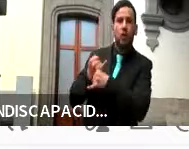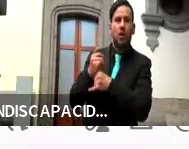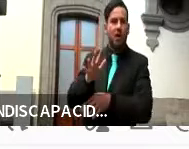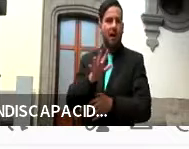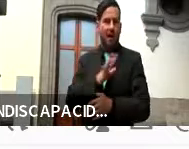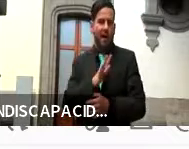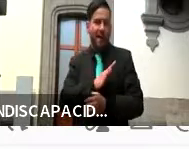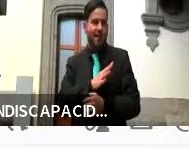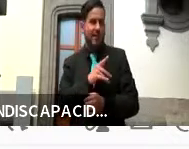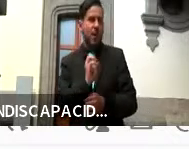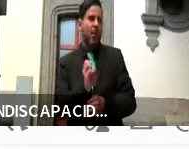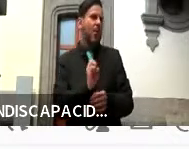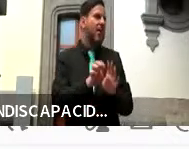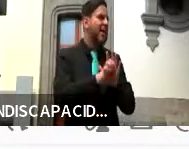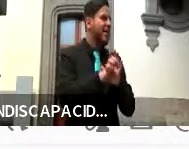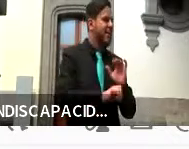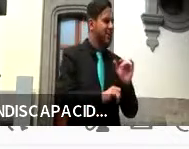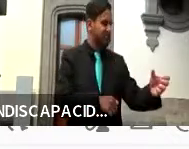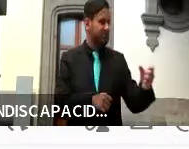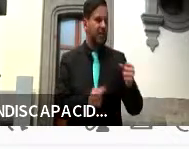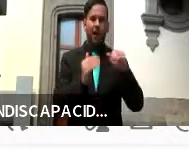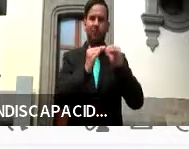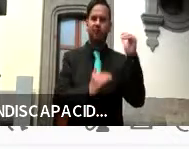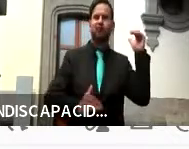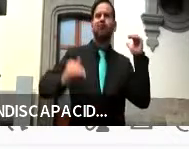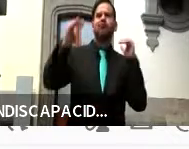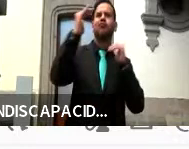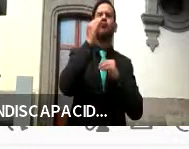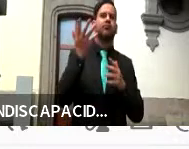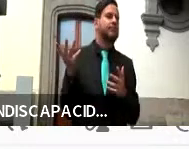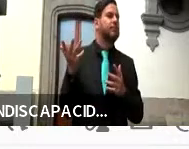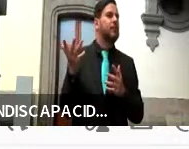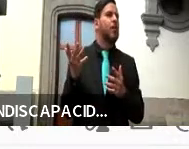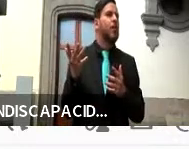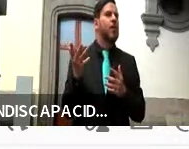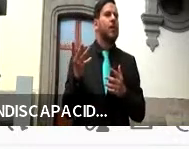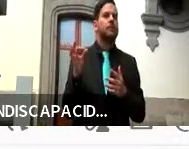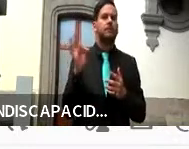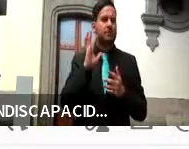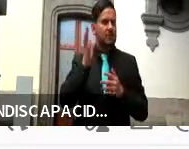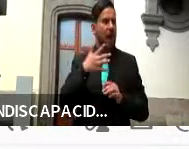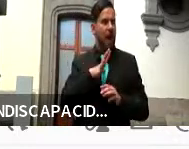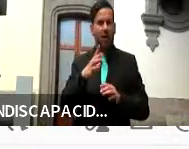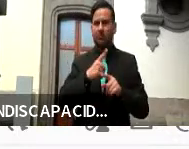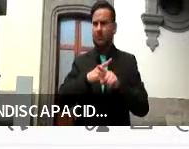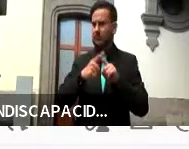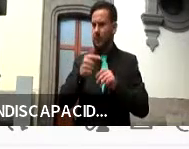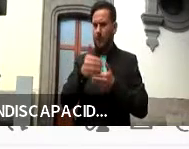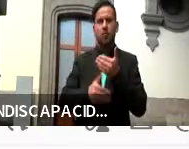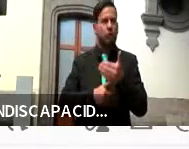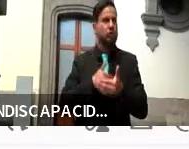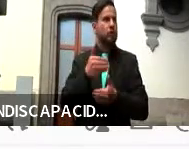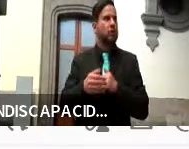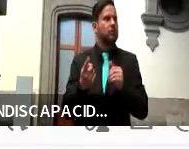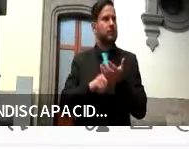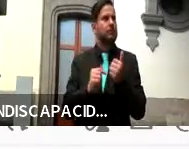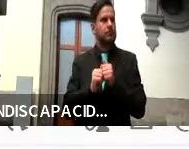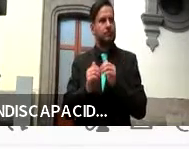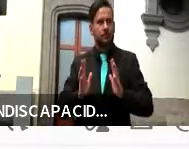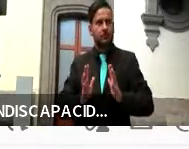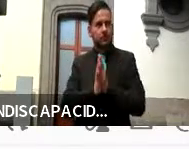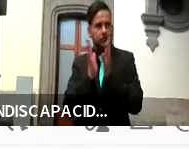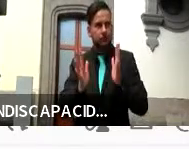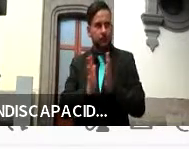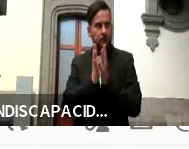por ejemplo, el alto comisionado, como se ha hecho en procesos que me tocó participar, tanto